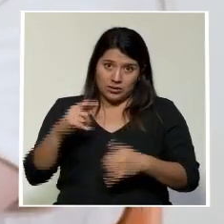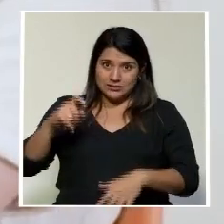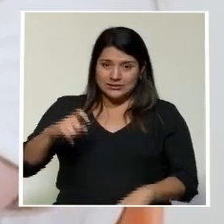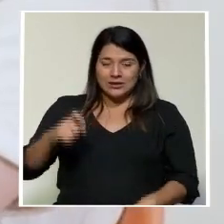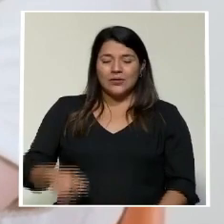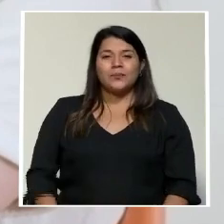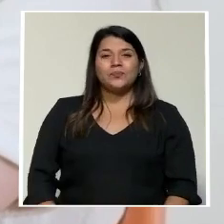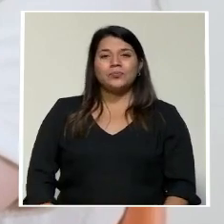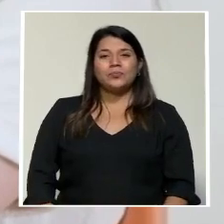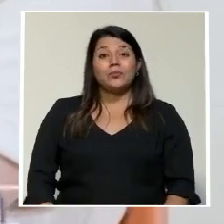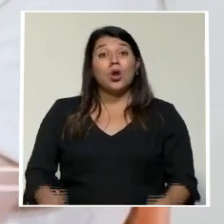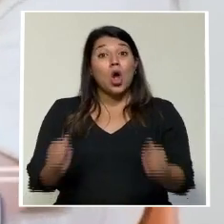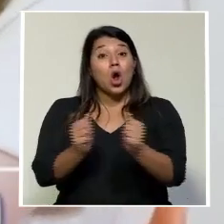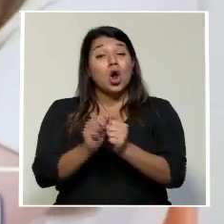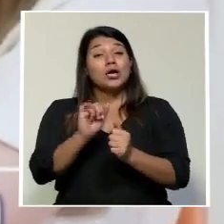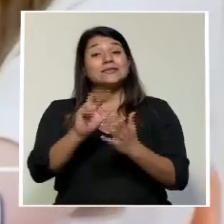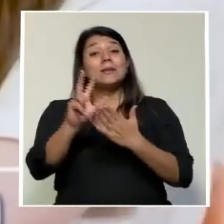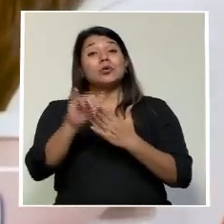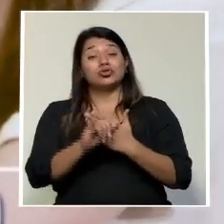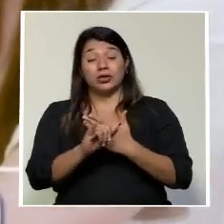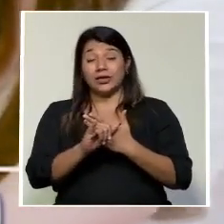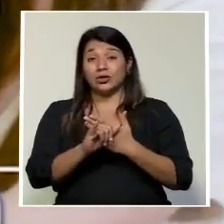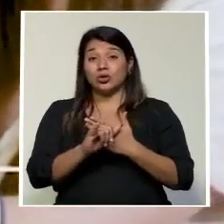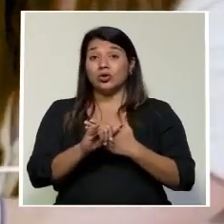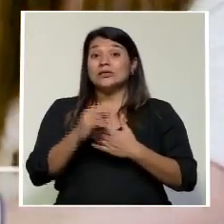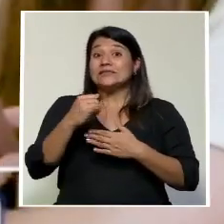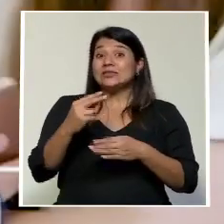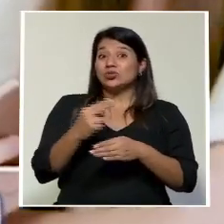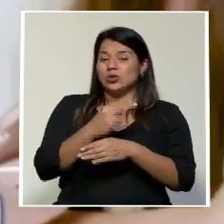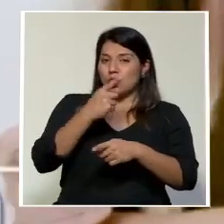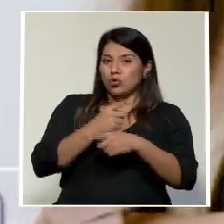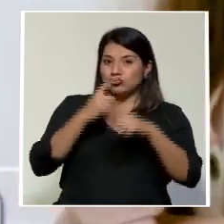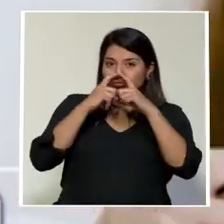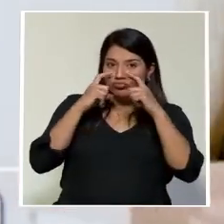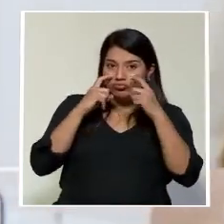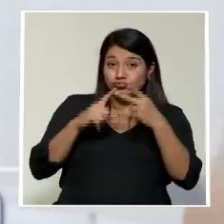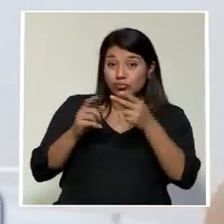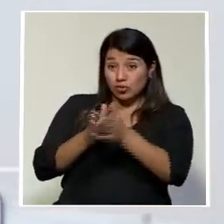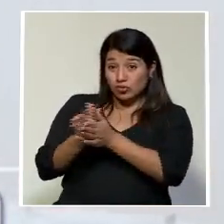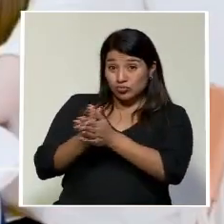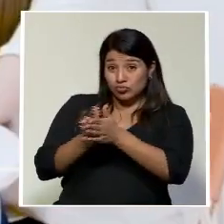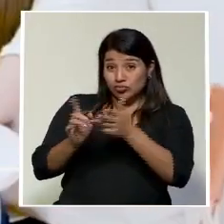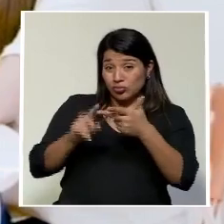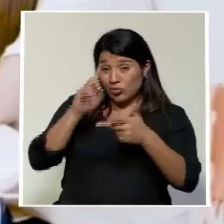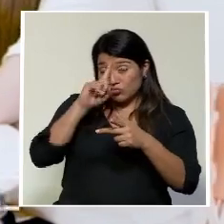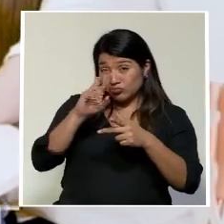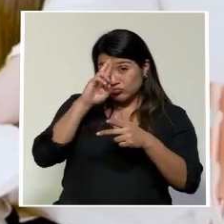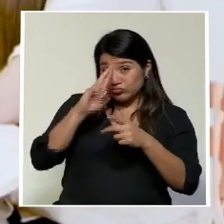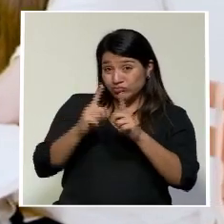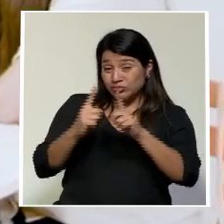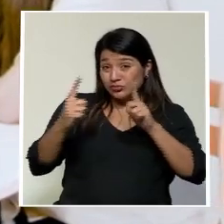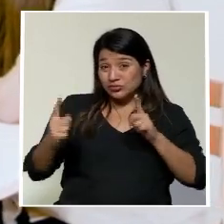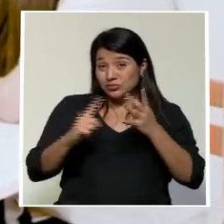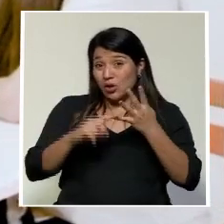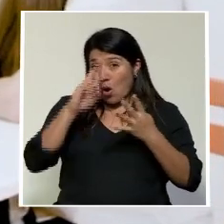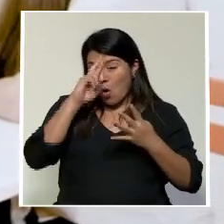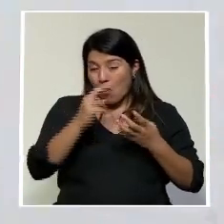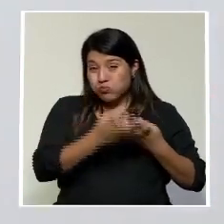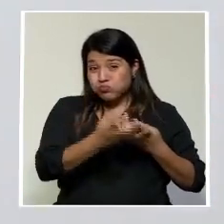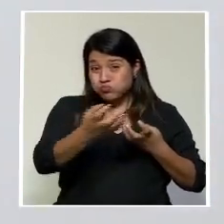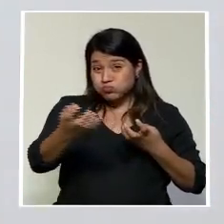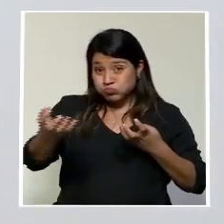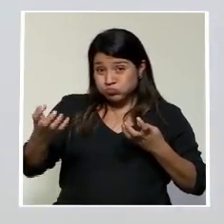Con Abracemos el Cambio, el correcto uso de la mascarilla, el lavado de manos, el distanciamiento social, el respeto a la burbuja social o